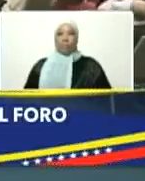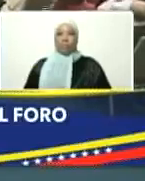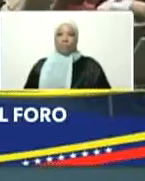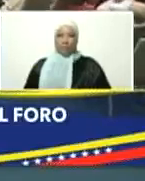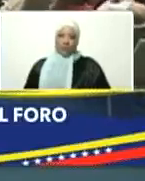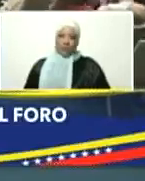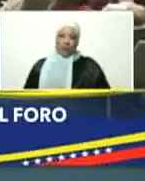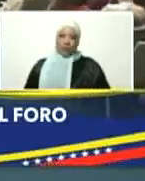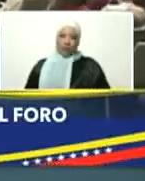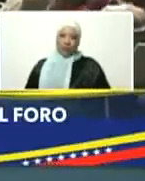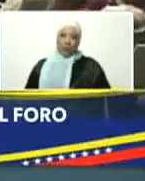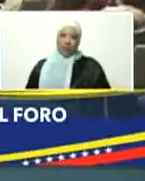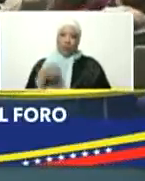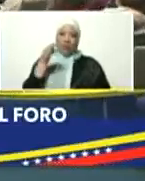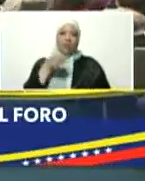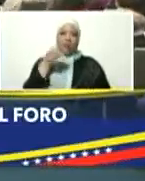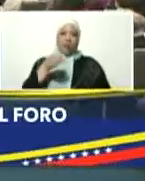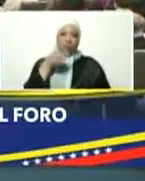Siempre